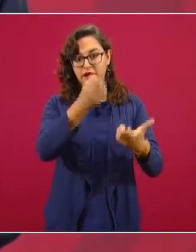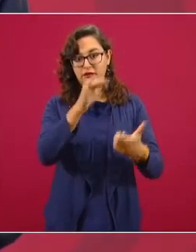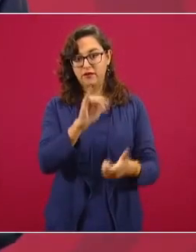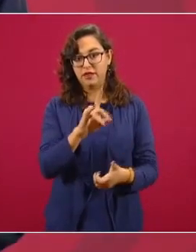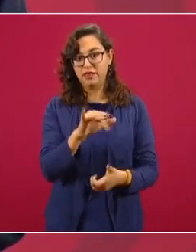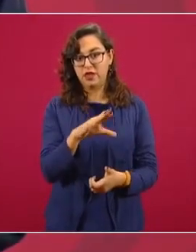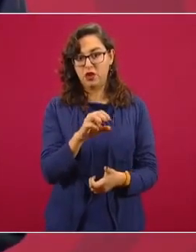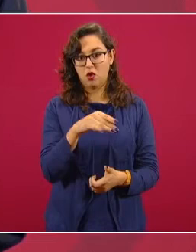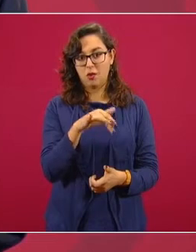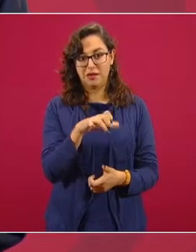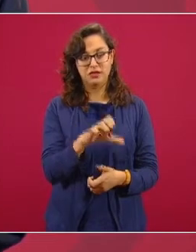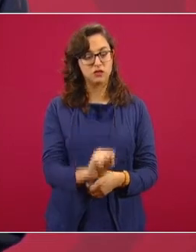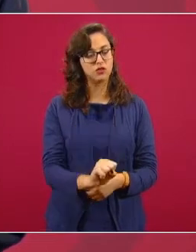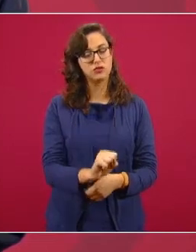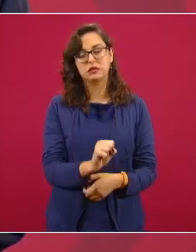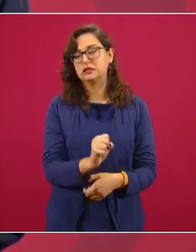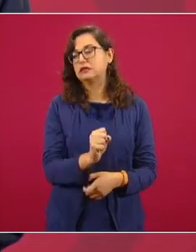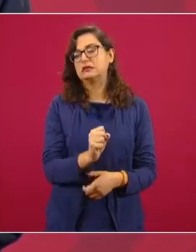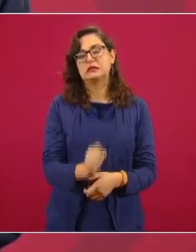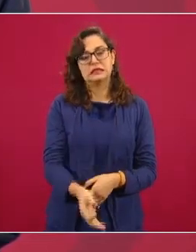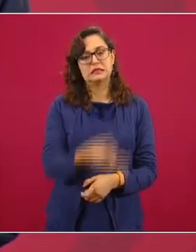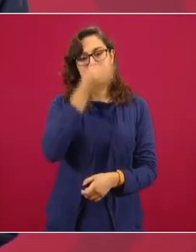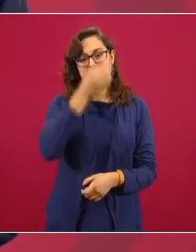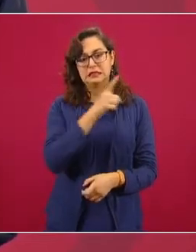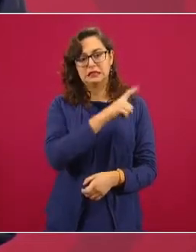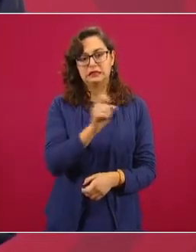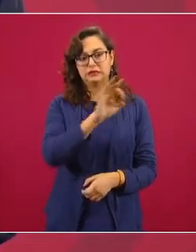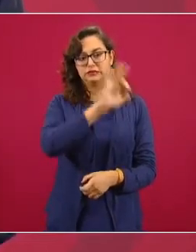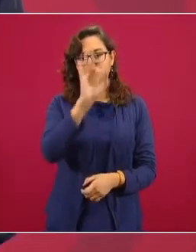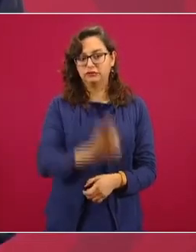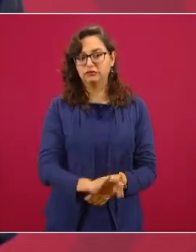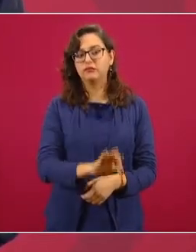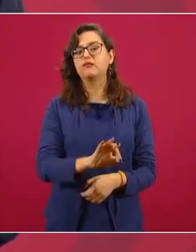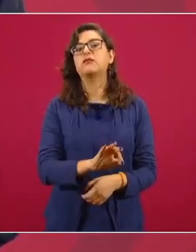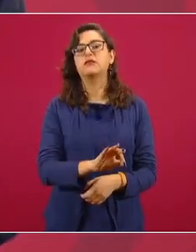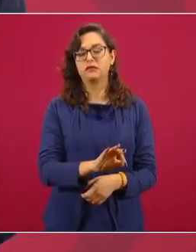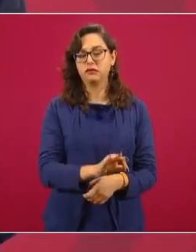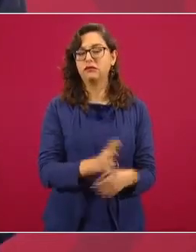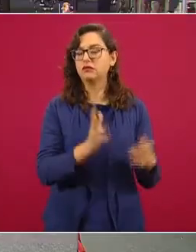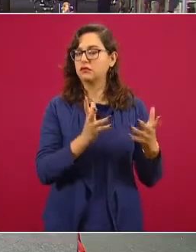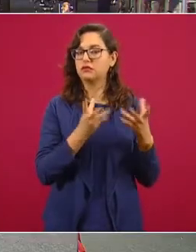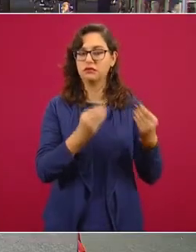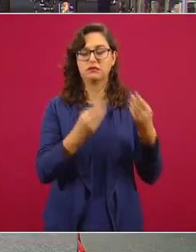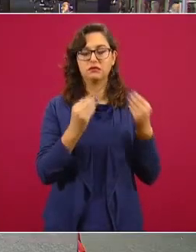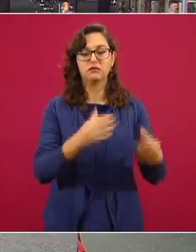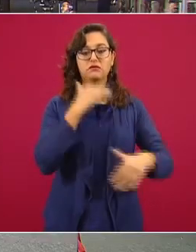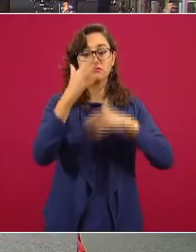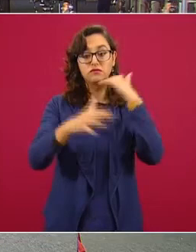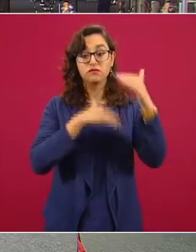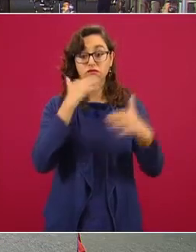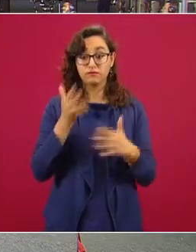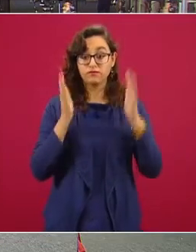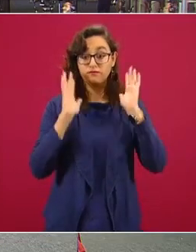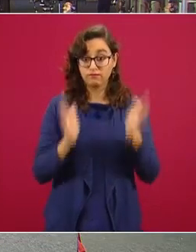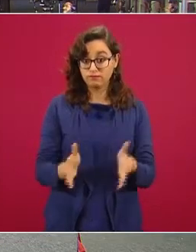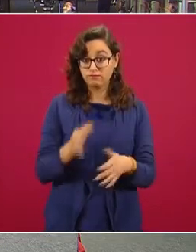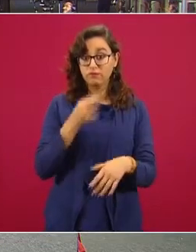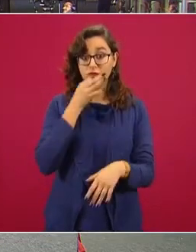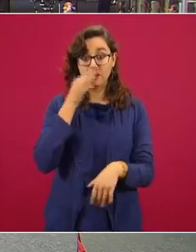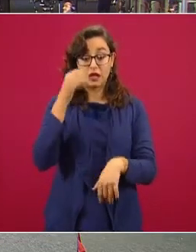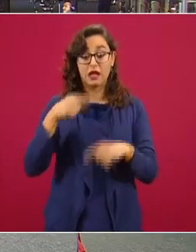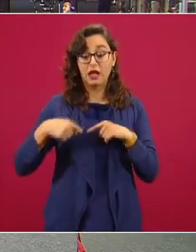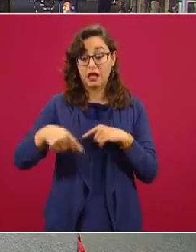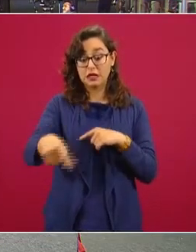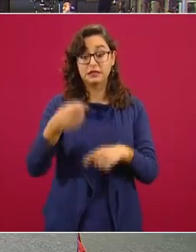casi en todos. Y ya quedamos de que en esta semana les vamos a presentar un